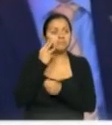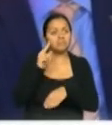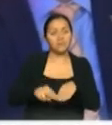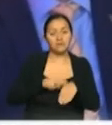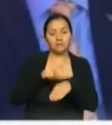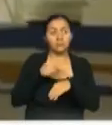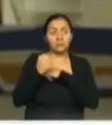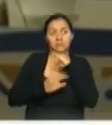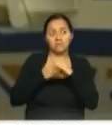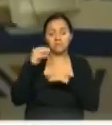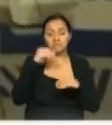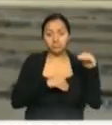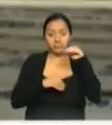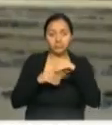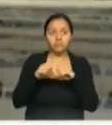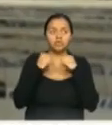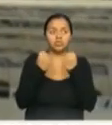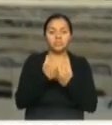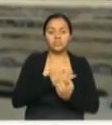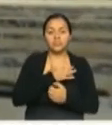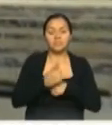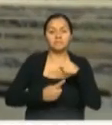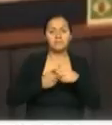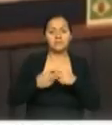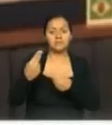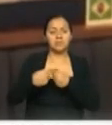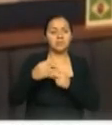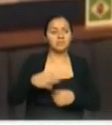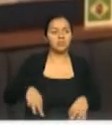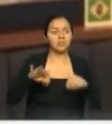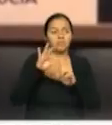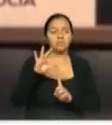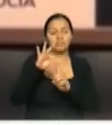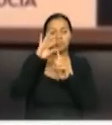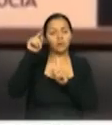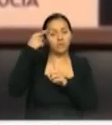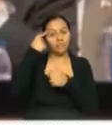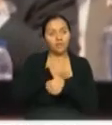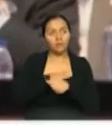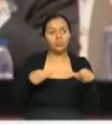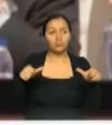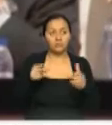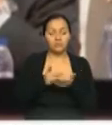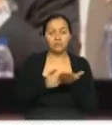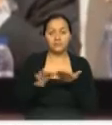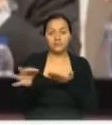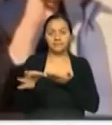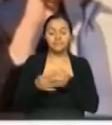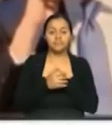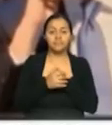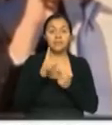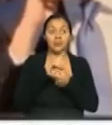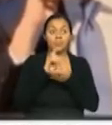y extranjeros, de la sociedad civil y la participación fundamental de los gobiernos autónomos descentralizados. El